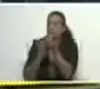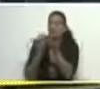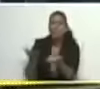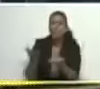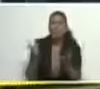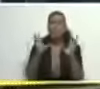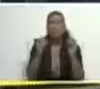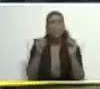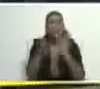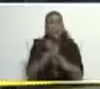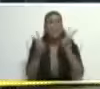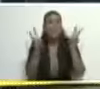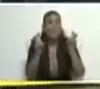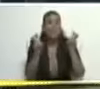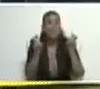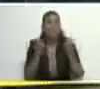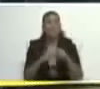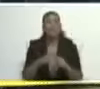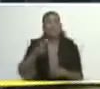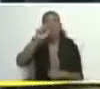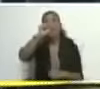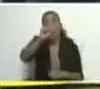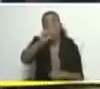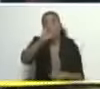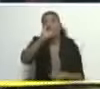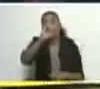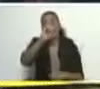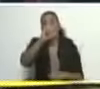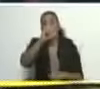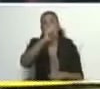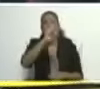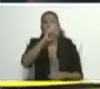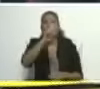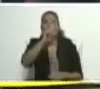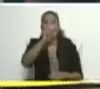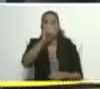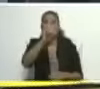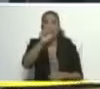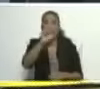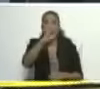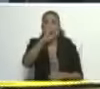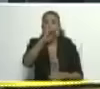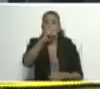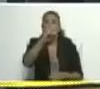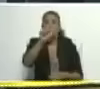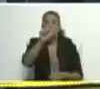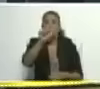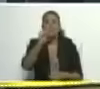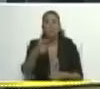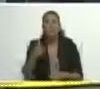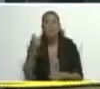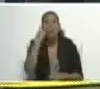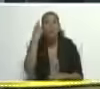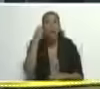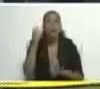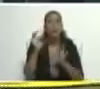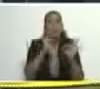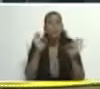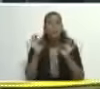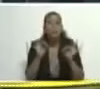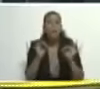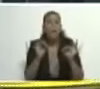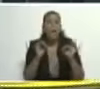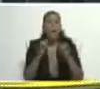hablando del tema de la solidaridad mundial, en la búsqueda belicosa en el mundo,